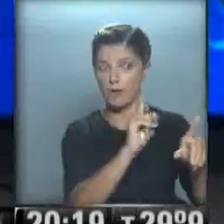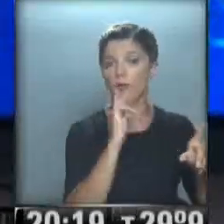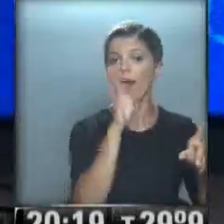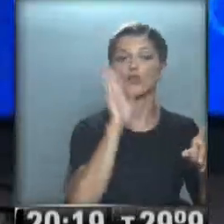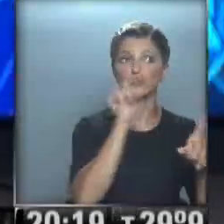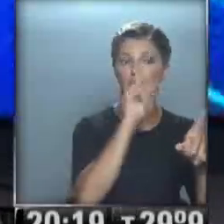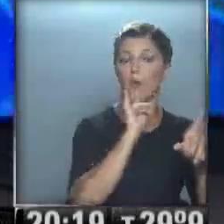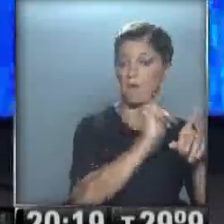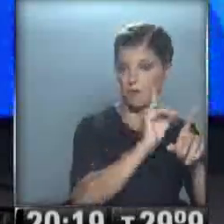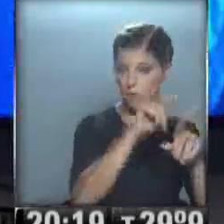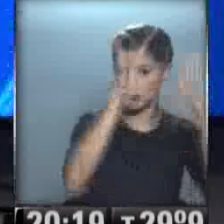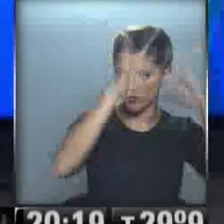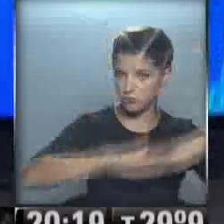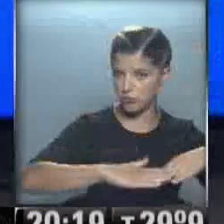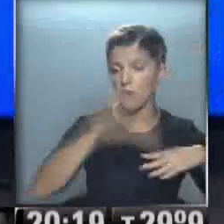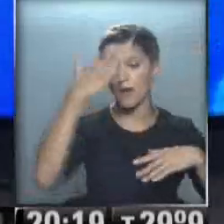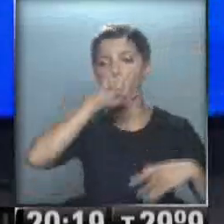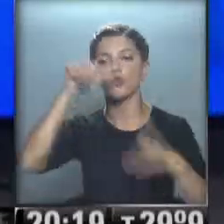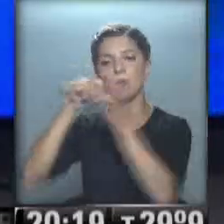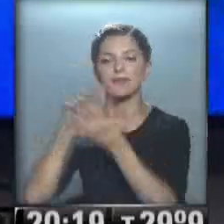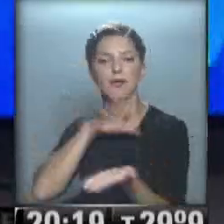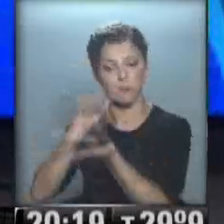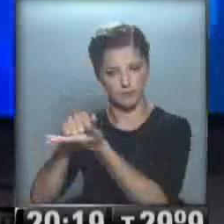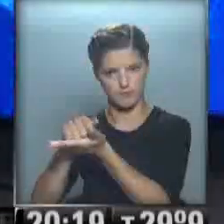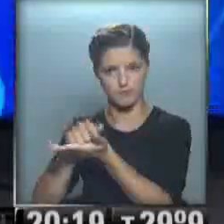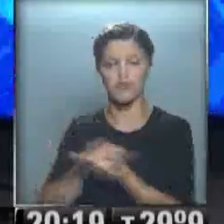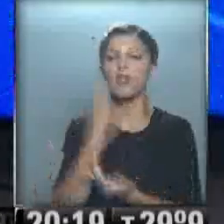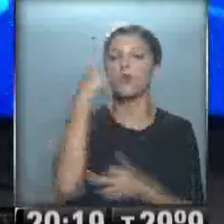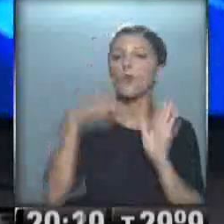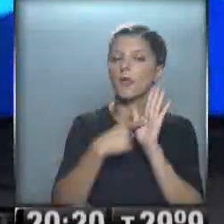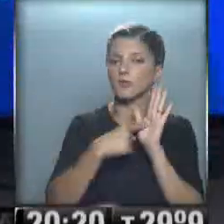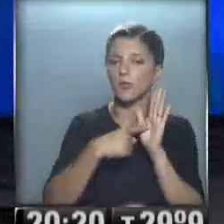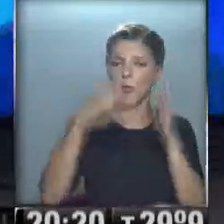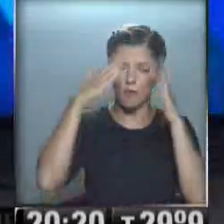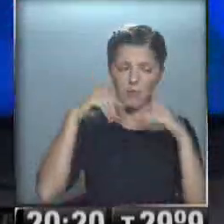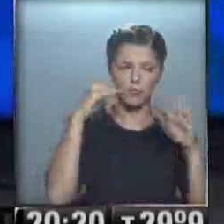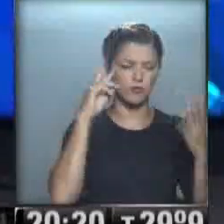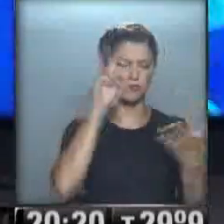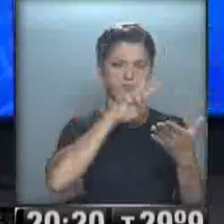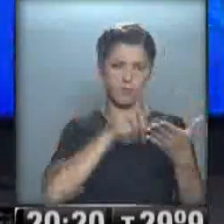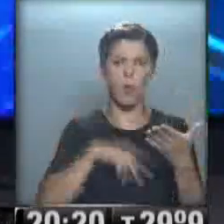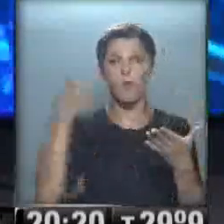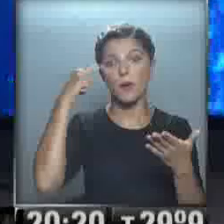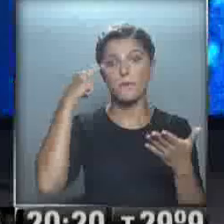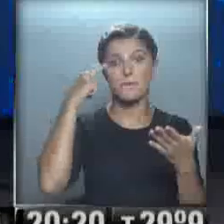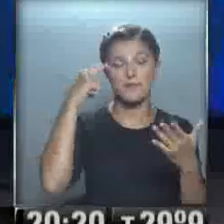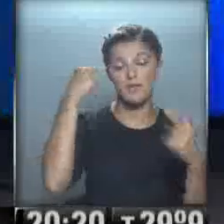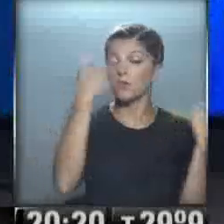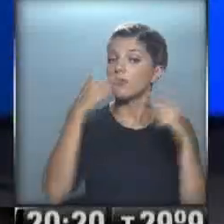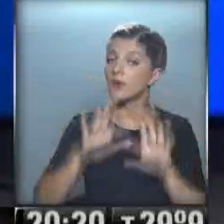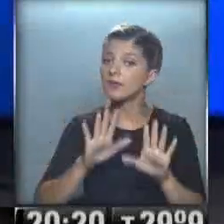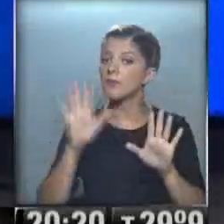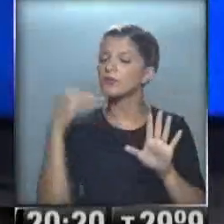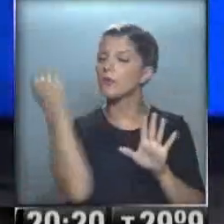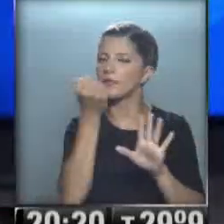luego invadir algunos países y un dato para finalizar cuando uno Lee estas contratapas uno puede no estar de acuerdo lo que no puede dejar de